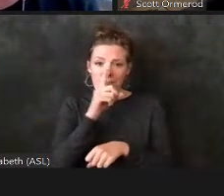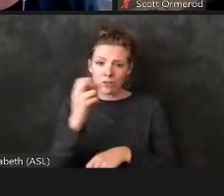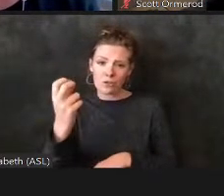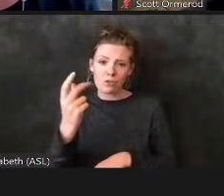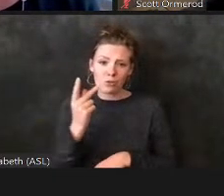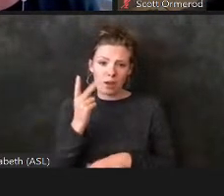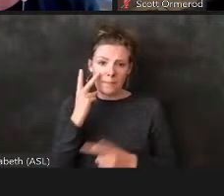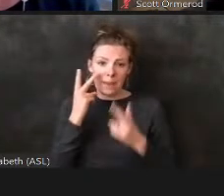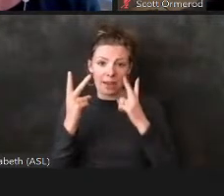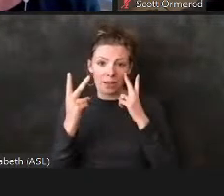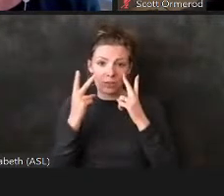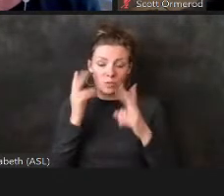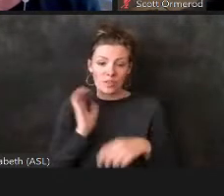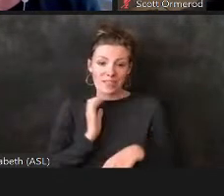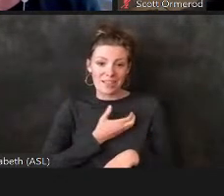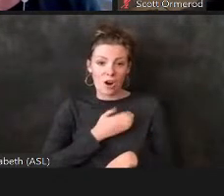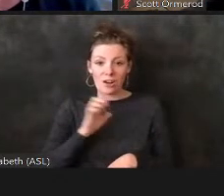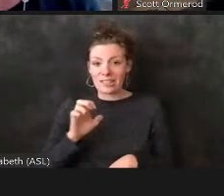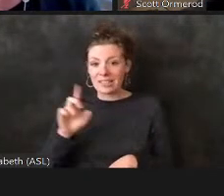empiezan a salir,